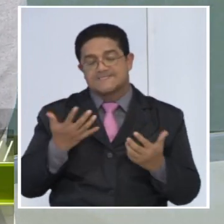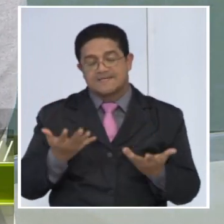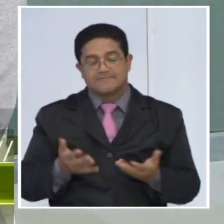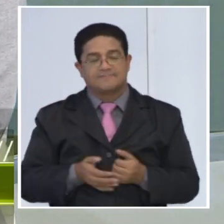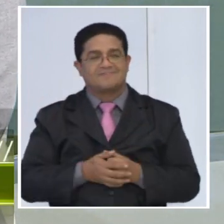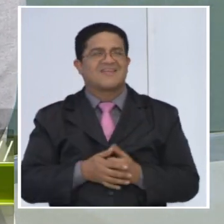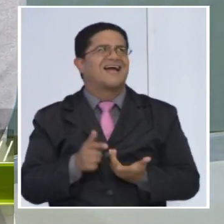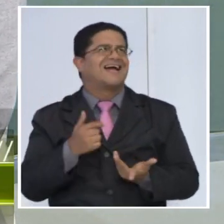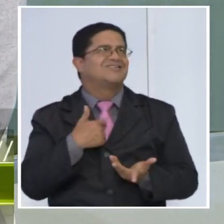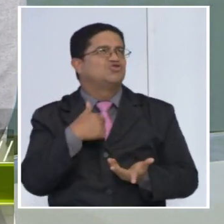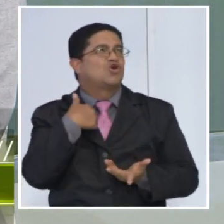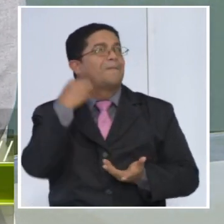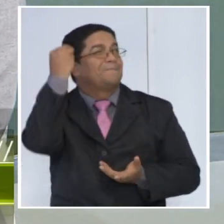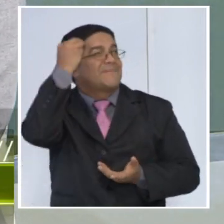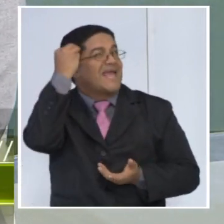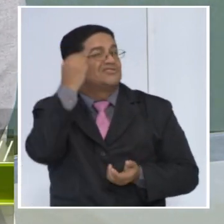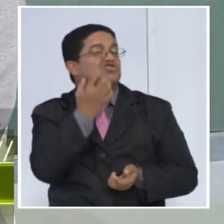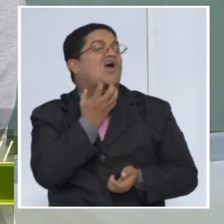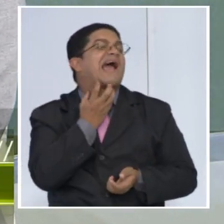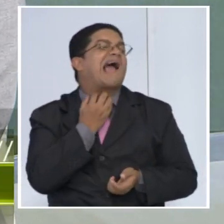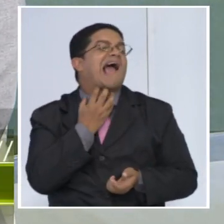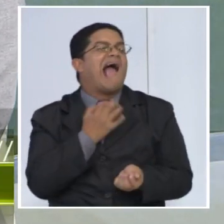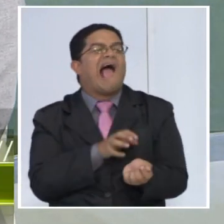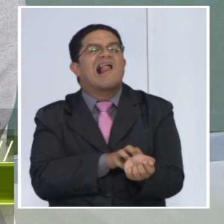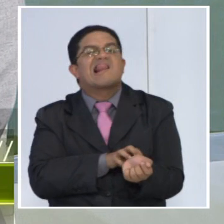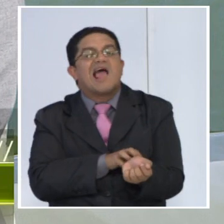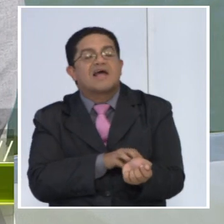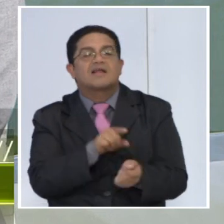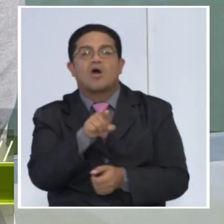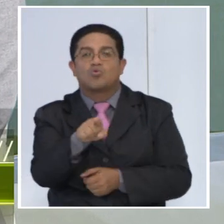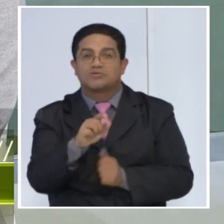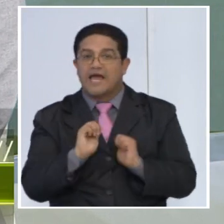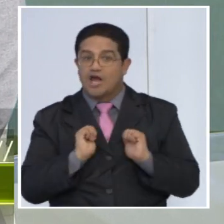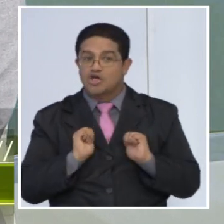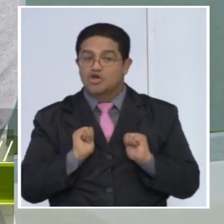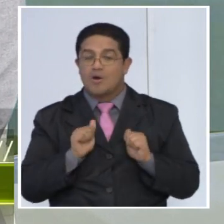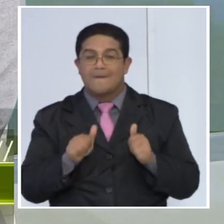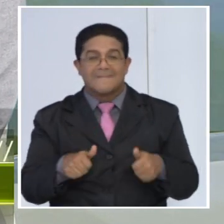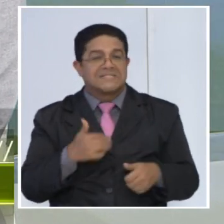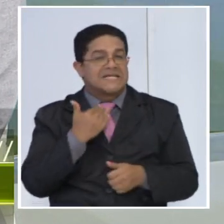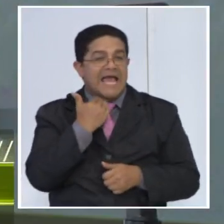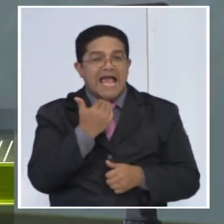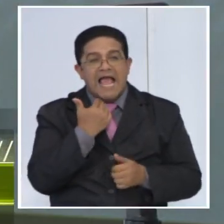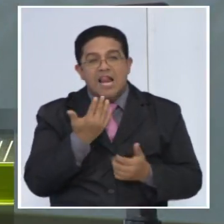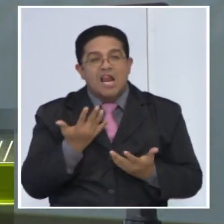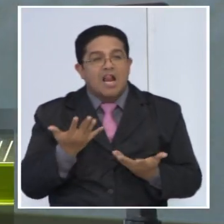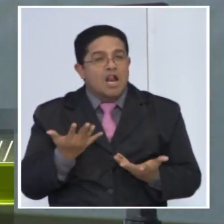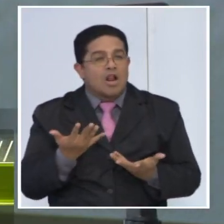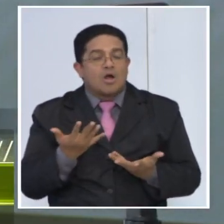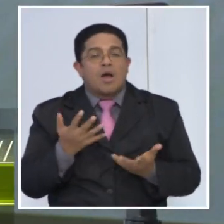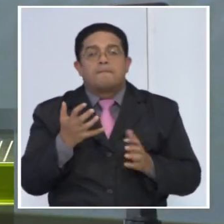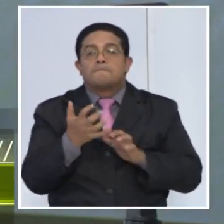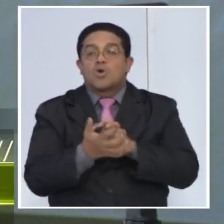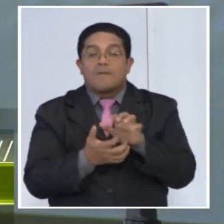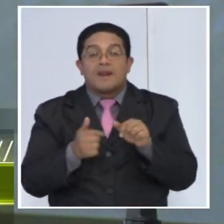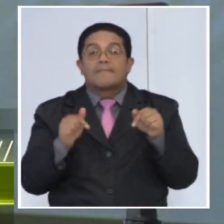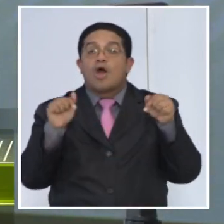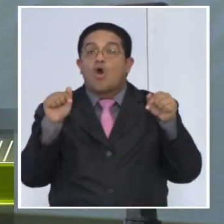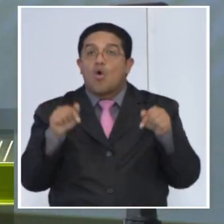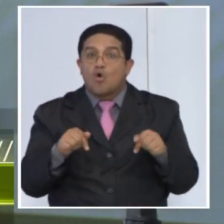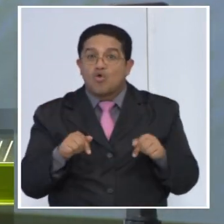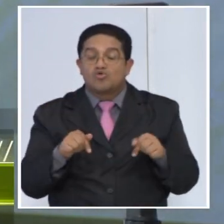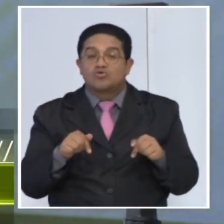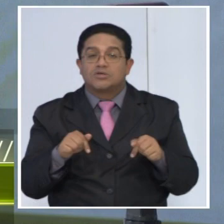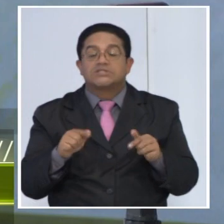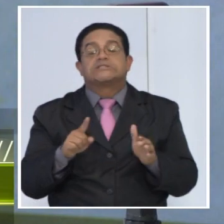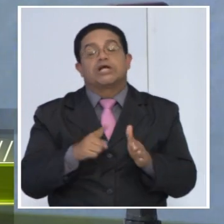que tengo alergia, creo que es una alergia. Si usted ha iniciado cualquier sintomatología respiratoria hoy, asuma